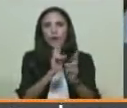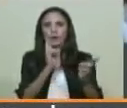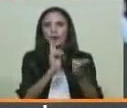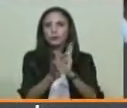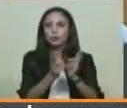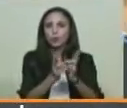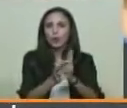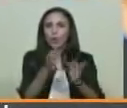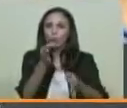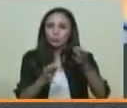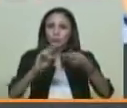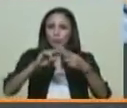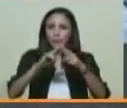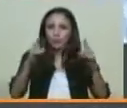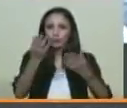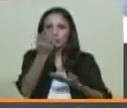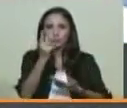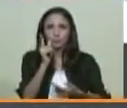Y para el